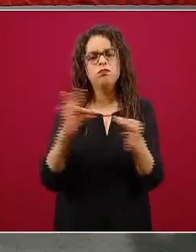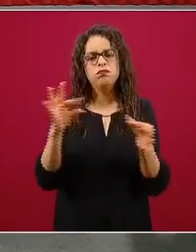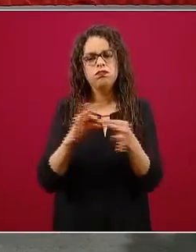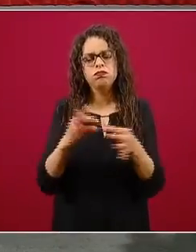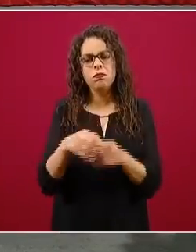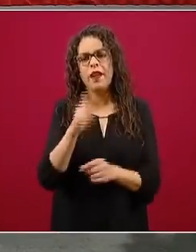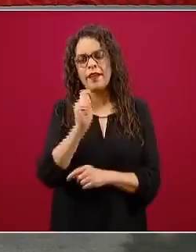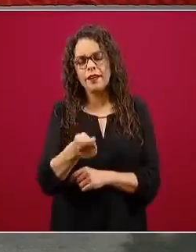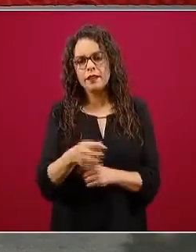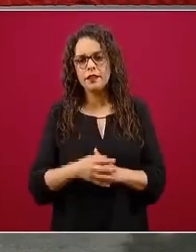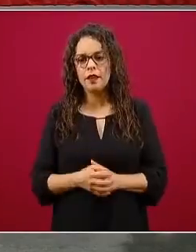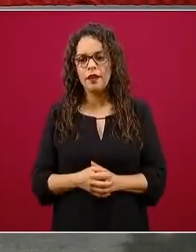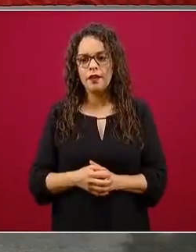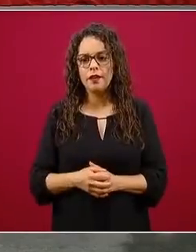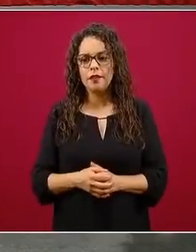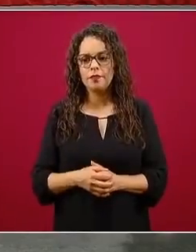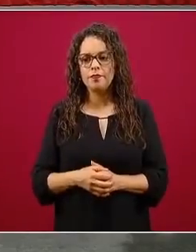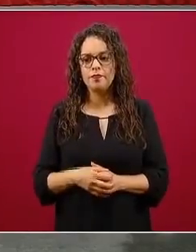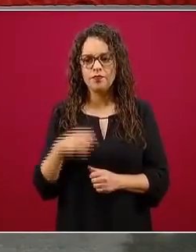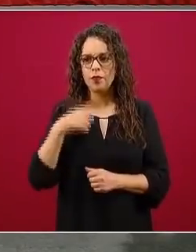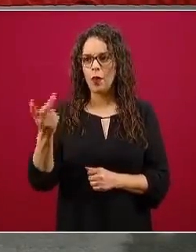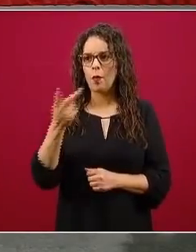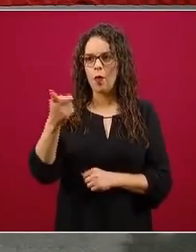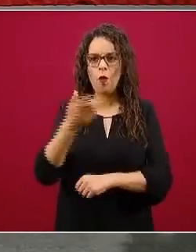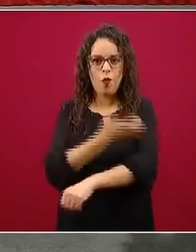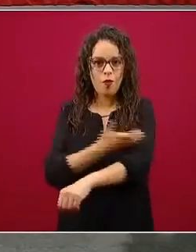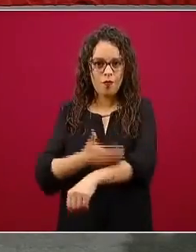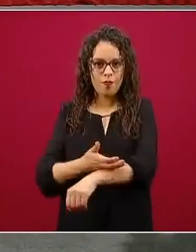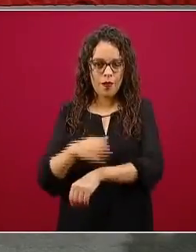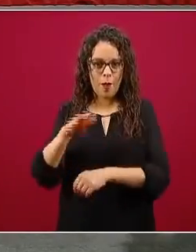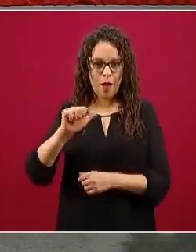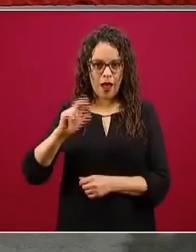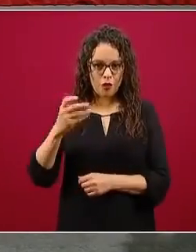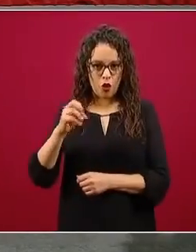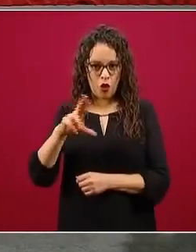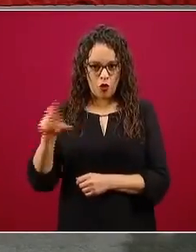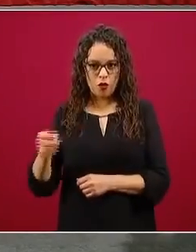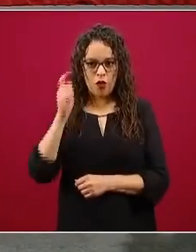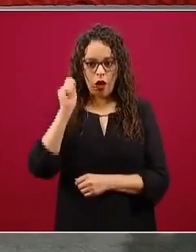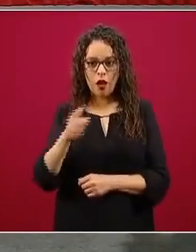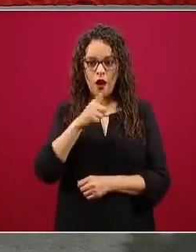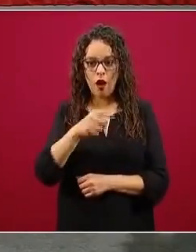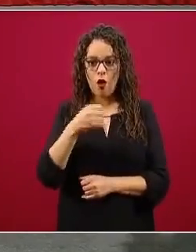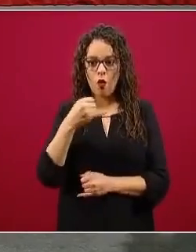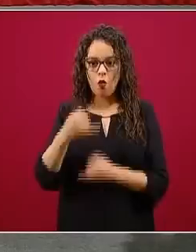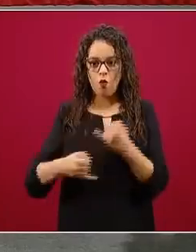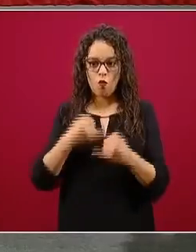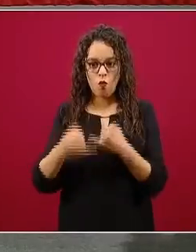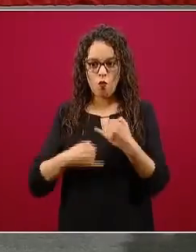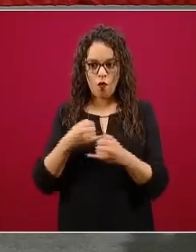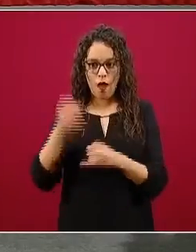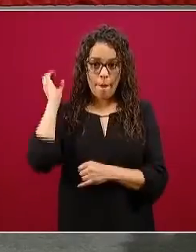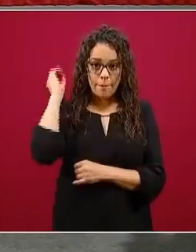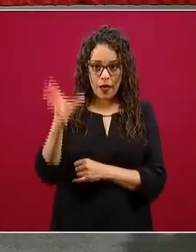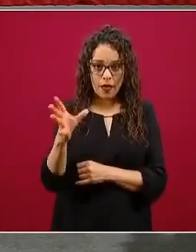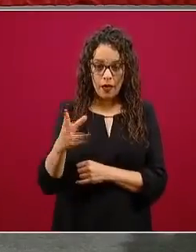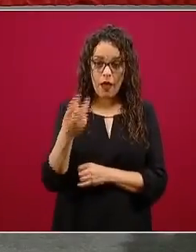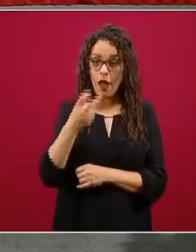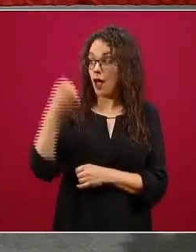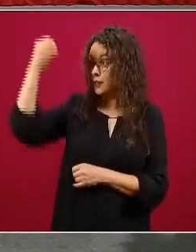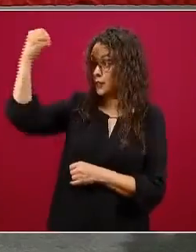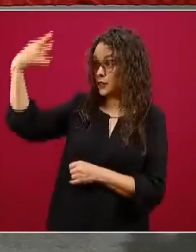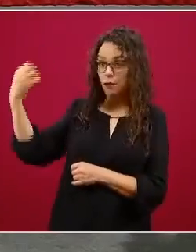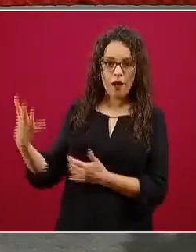le preguntaba al compañero Juan Carlos Machorro sobre la situación del fútbol americano, y ya nos decía que mientras esté este semáforo no se puede hacer